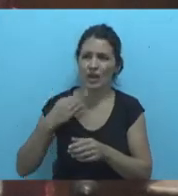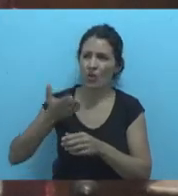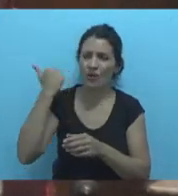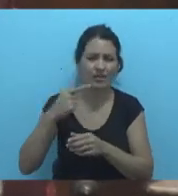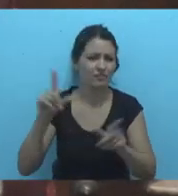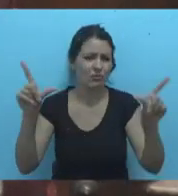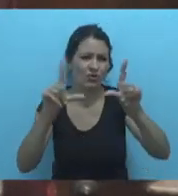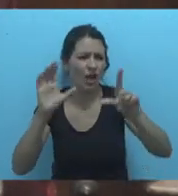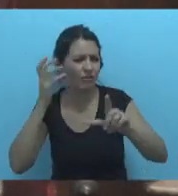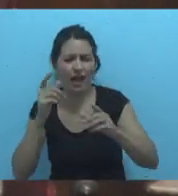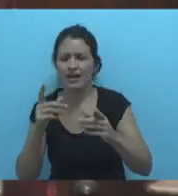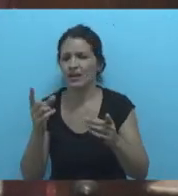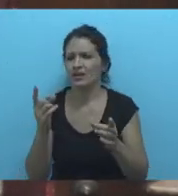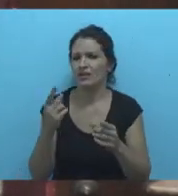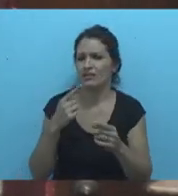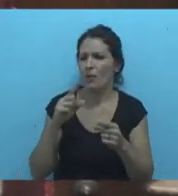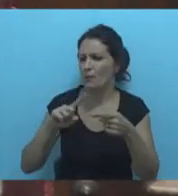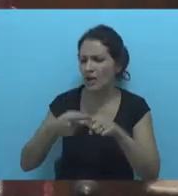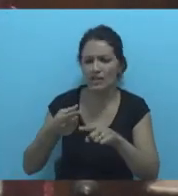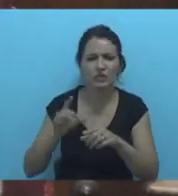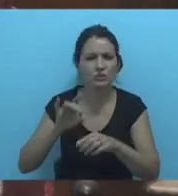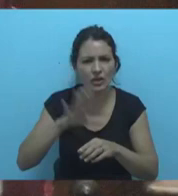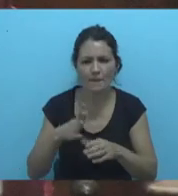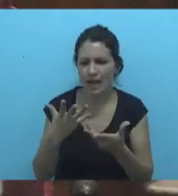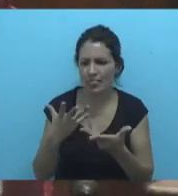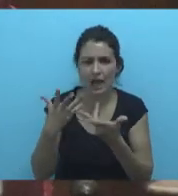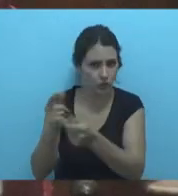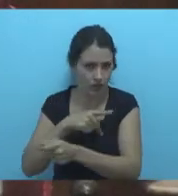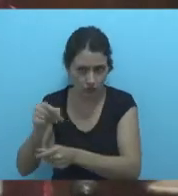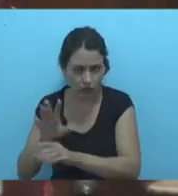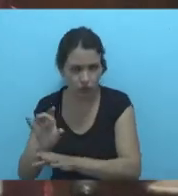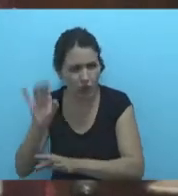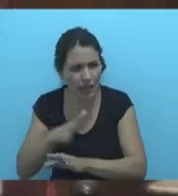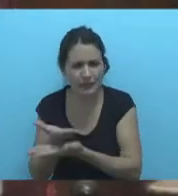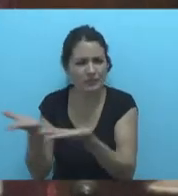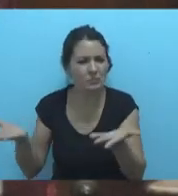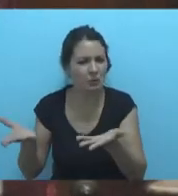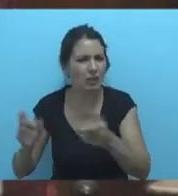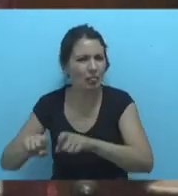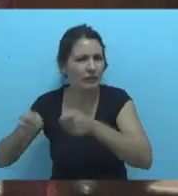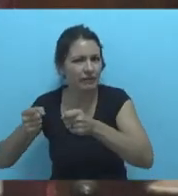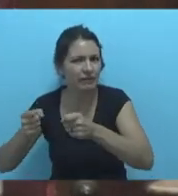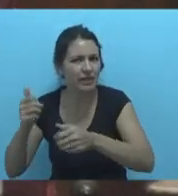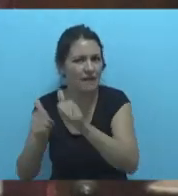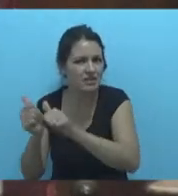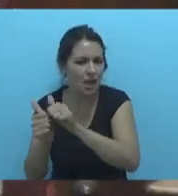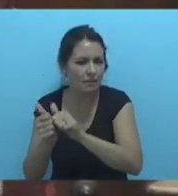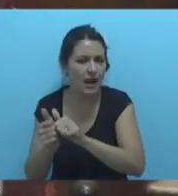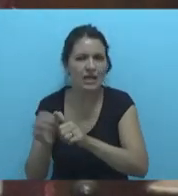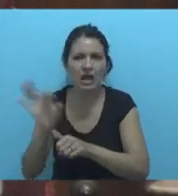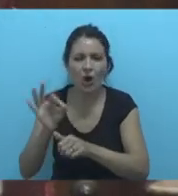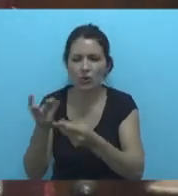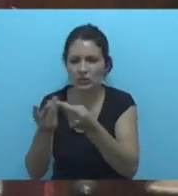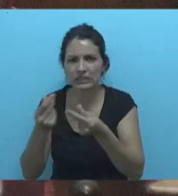se priorizaron otros objetivos que casualmente no era defender ni los puestos de trabajo, ni la empresa, ni la posibilidad de que contáramos